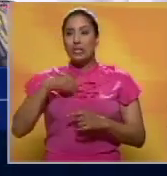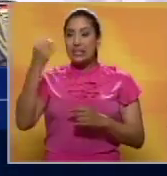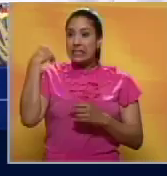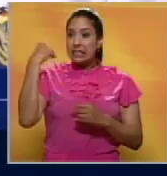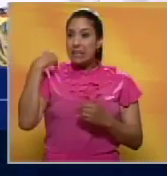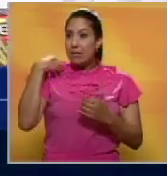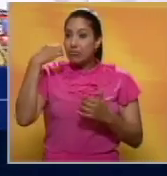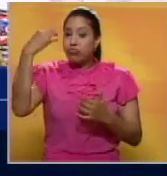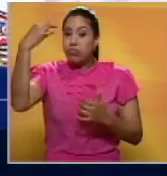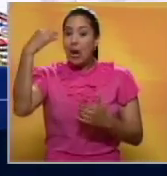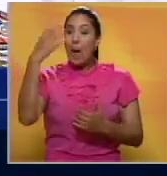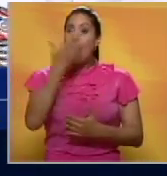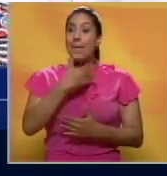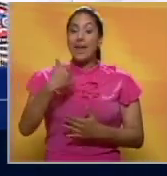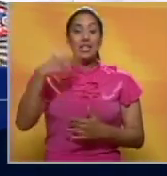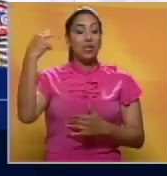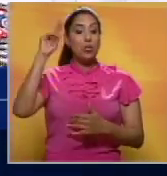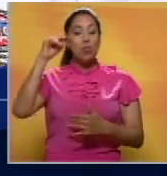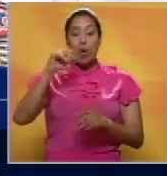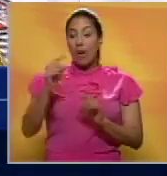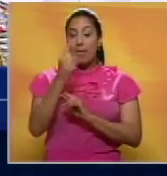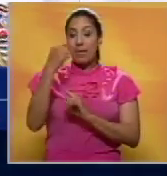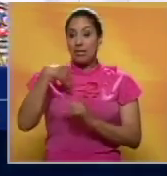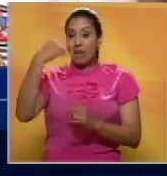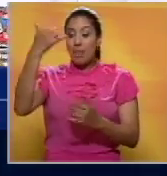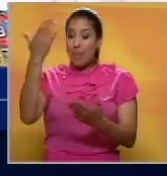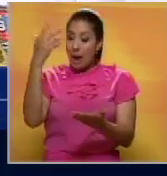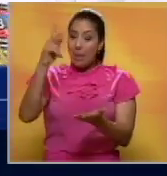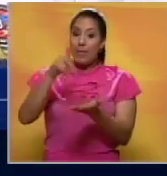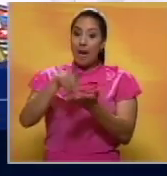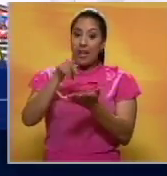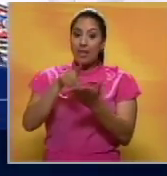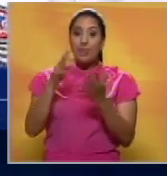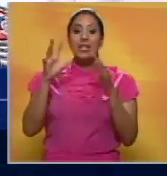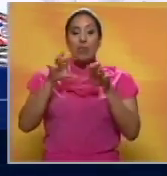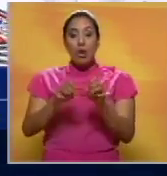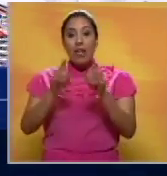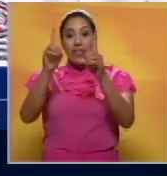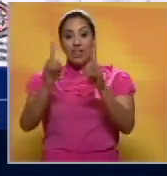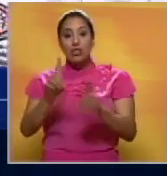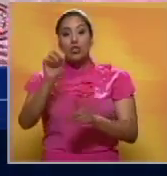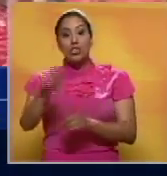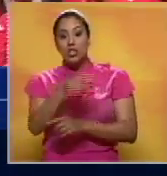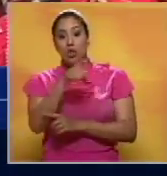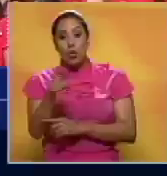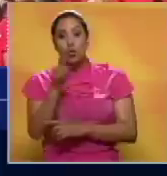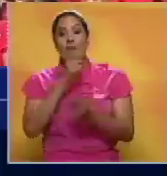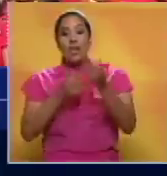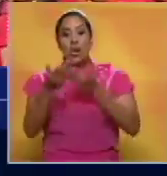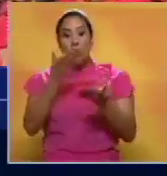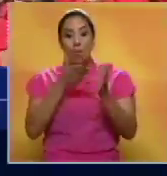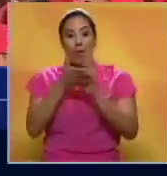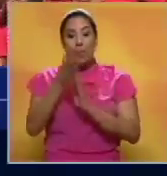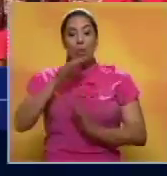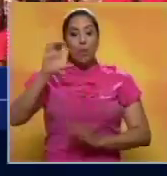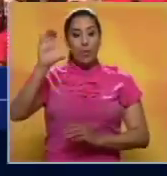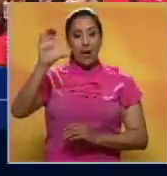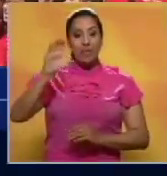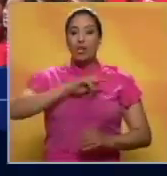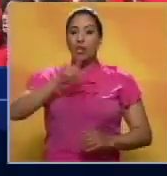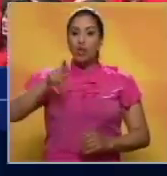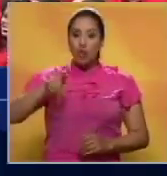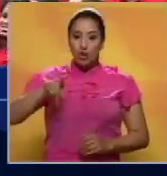llamado por un presidente de la República a participar en la toma de decisiones en lo que tiene que ver las economías y las finanzas del país,